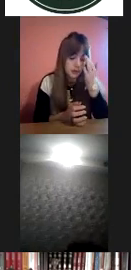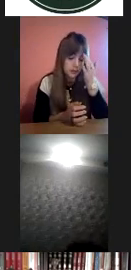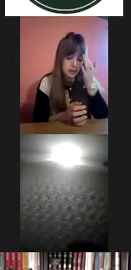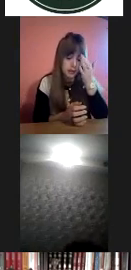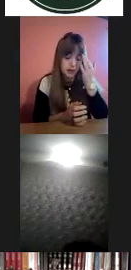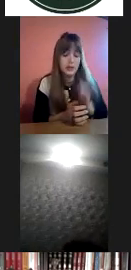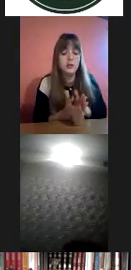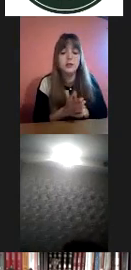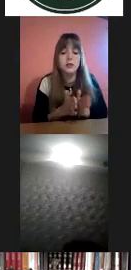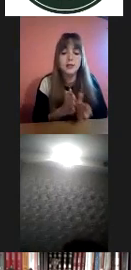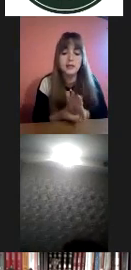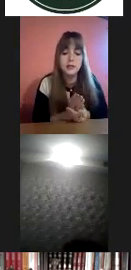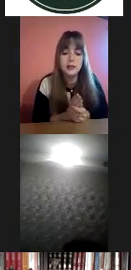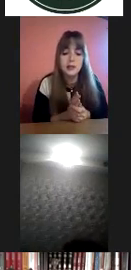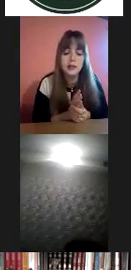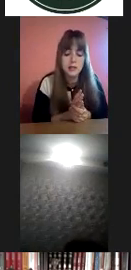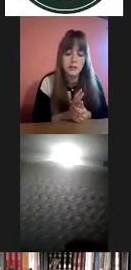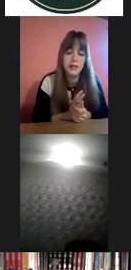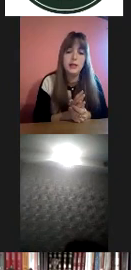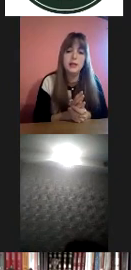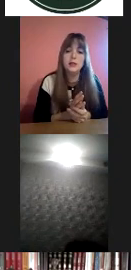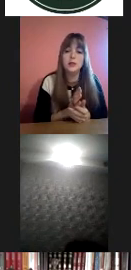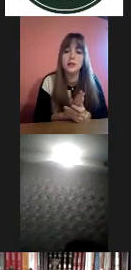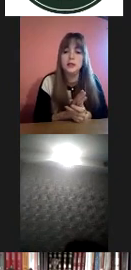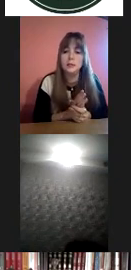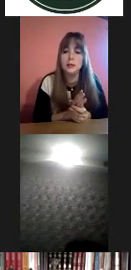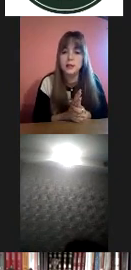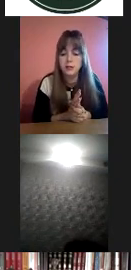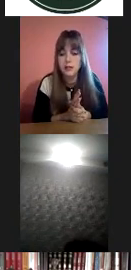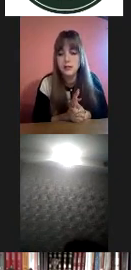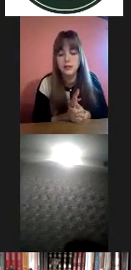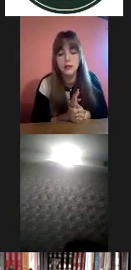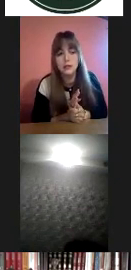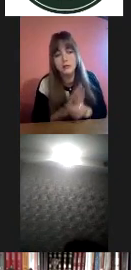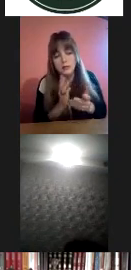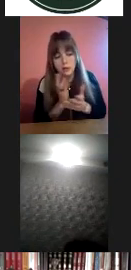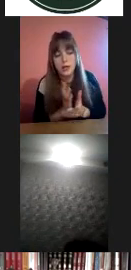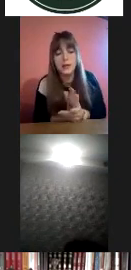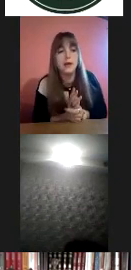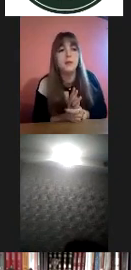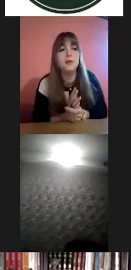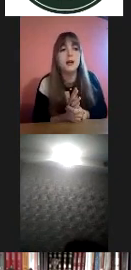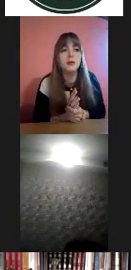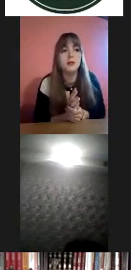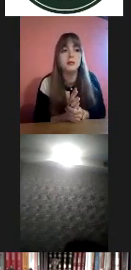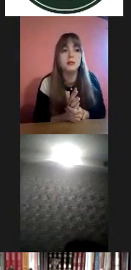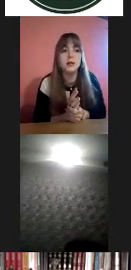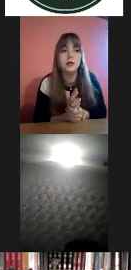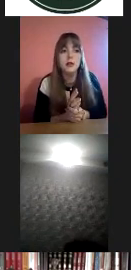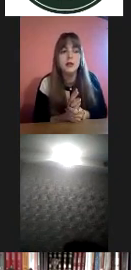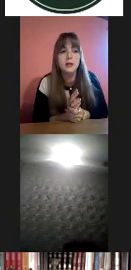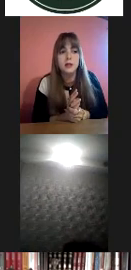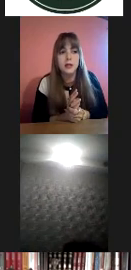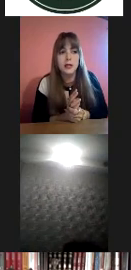importante que tenemos que tener presente, que las leyes penales que condenan el maltrato animal, siendo que la pena es muy baja, de un mes a un